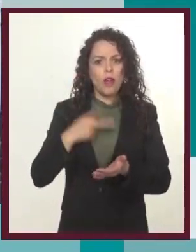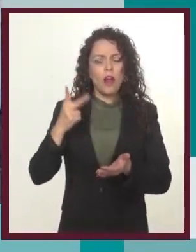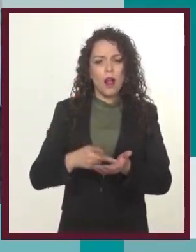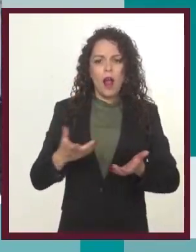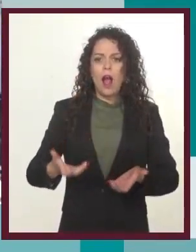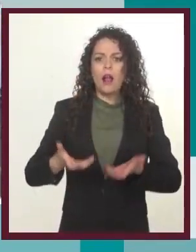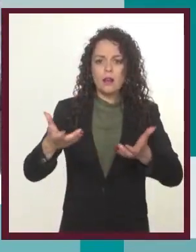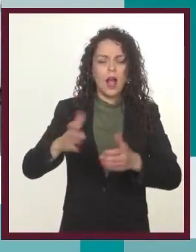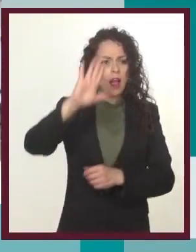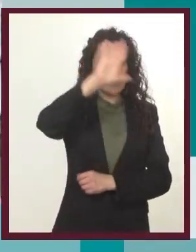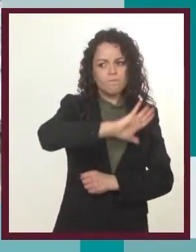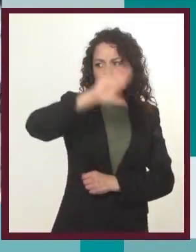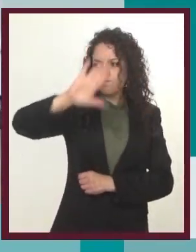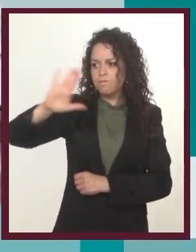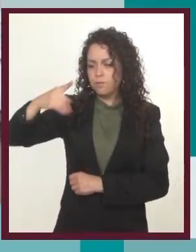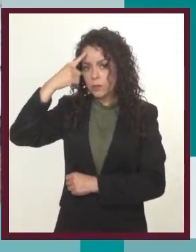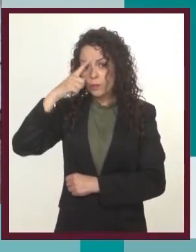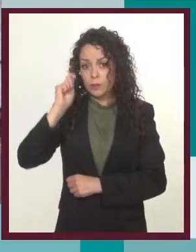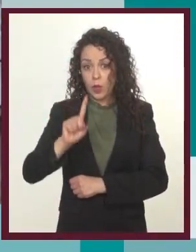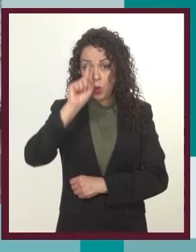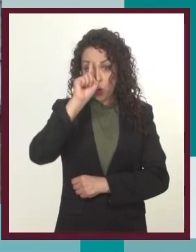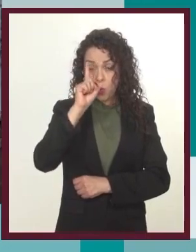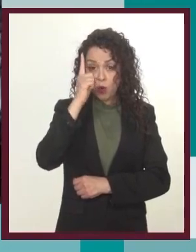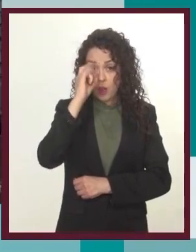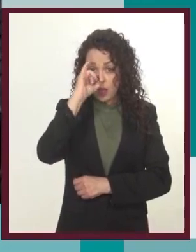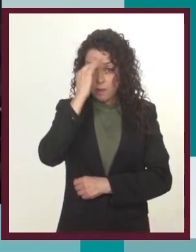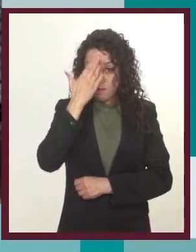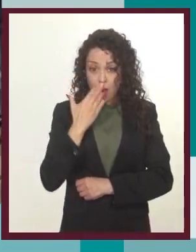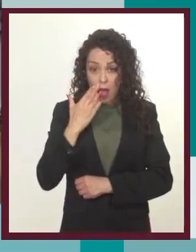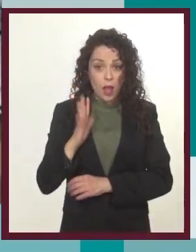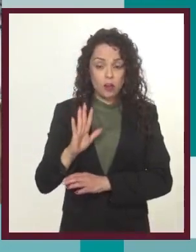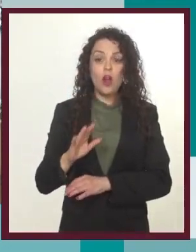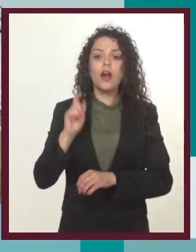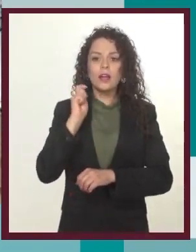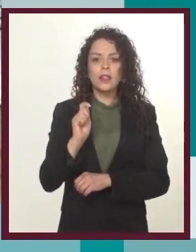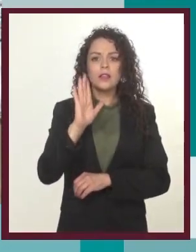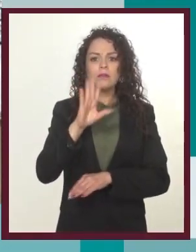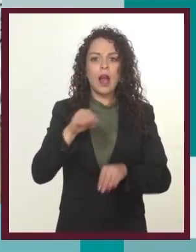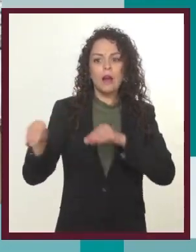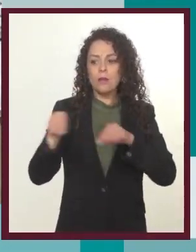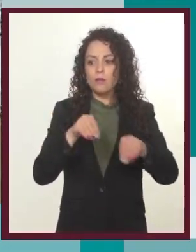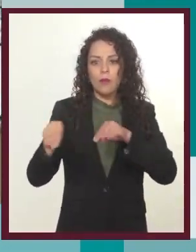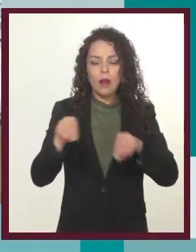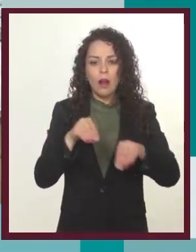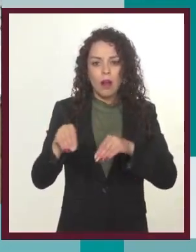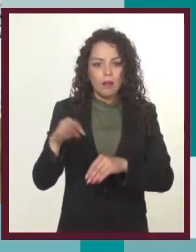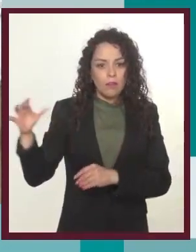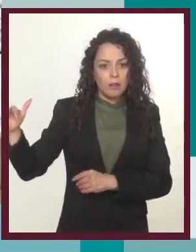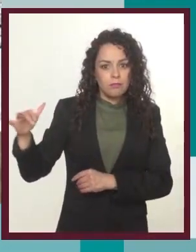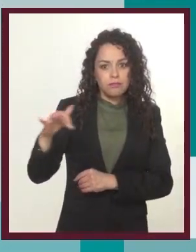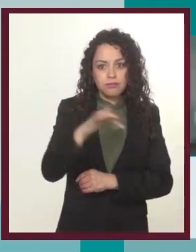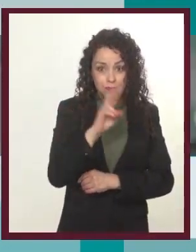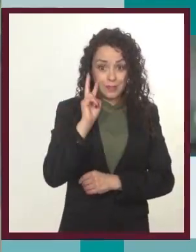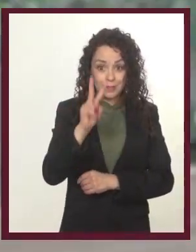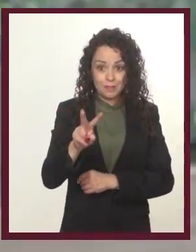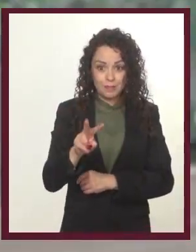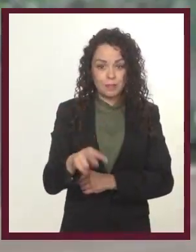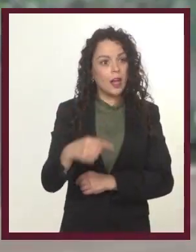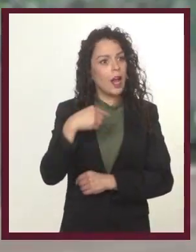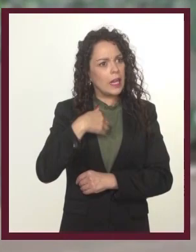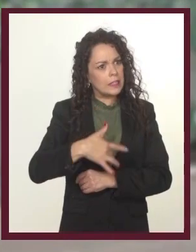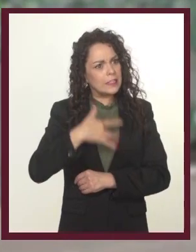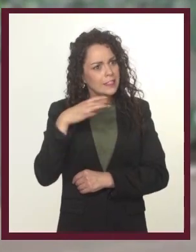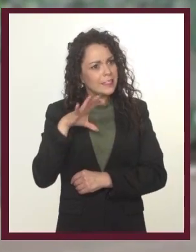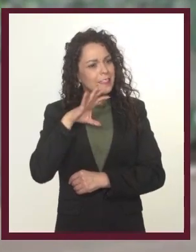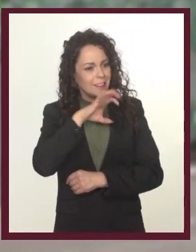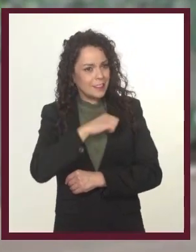vez las paredes, para al final tener no solo imágenes fijas, sino animaciones completas como resultado. Ay, ya se me antojó